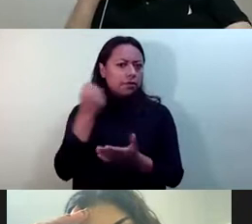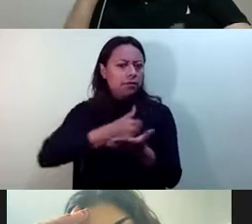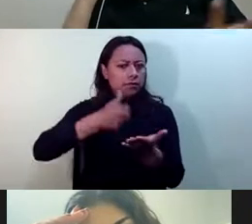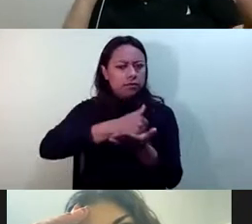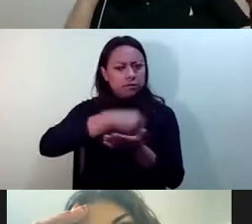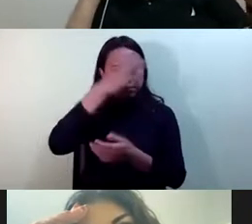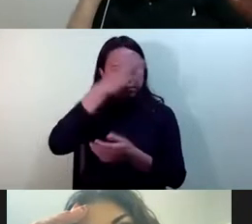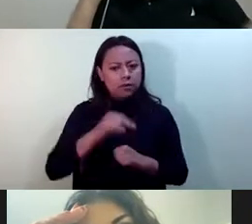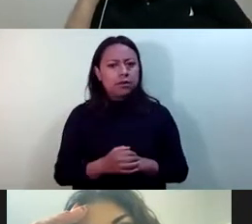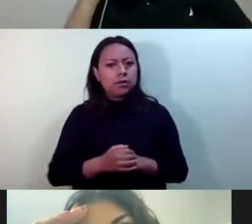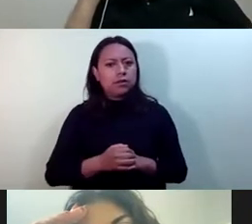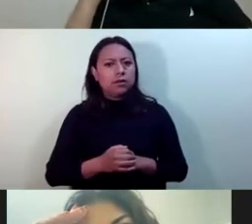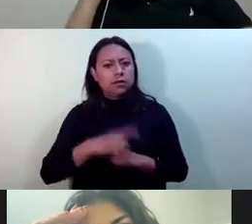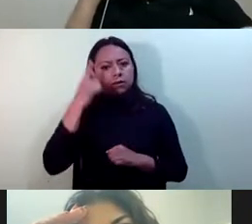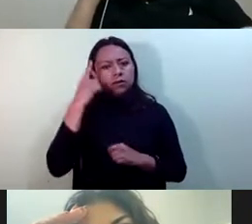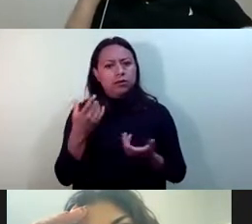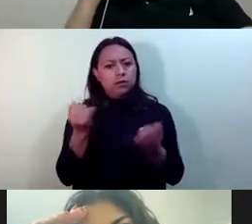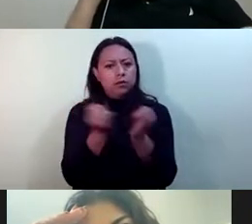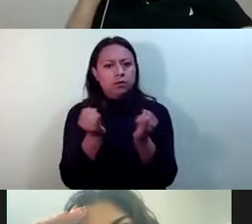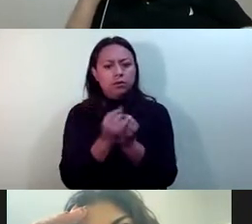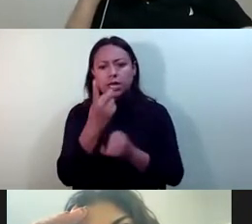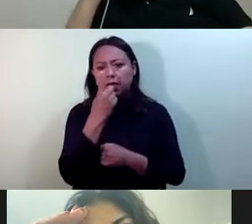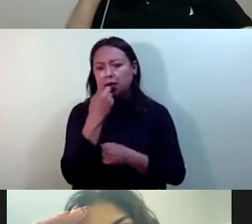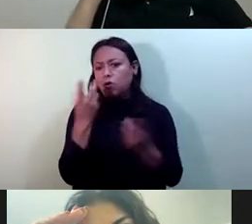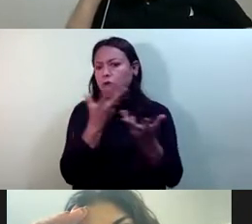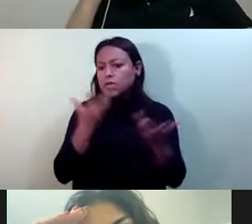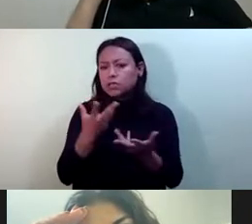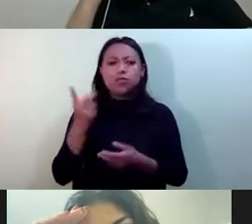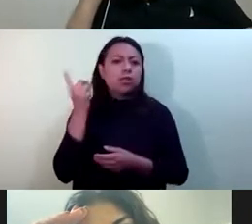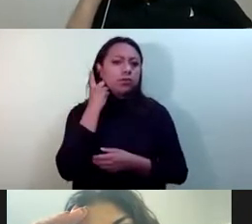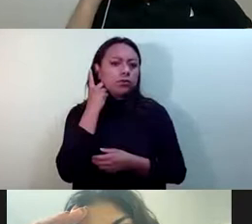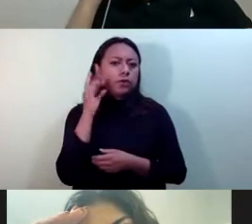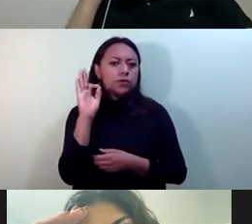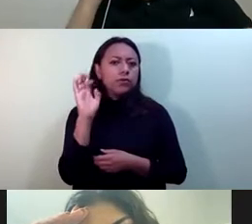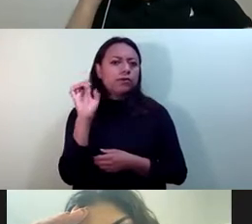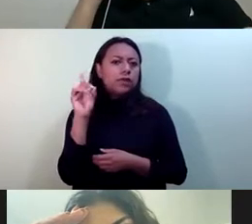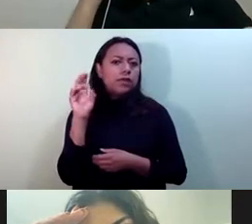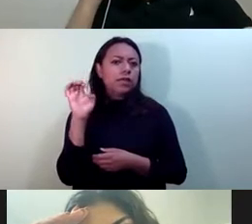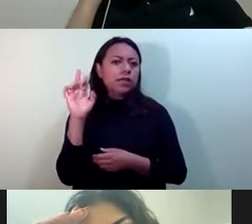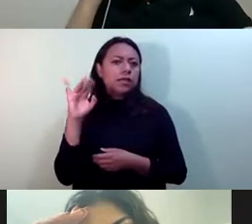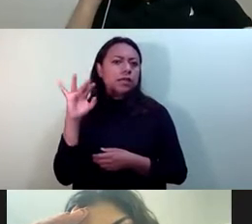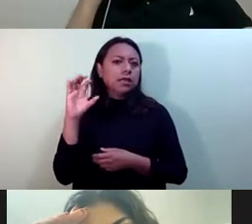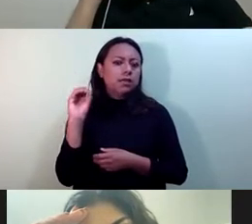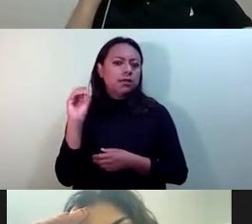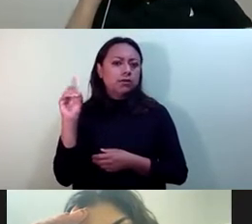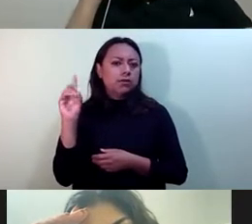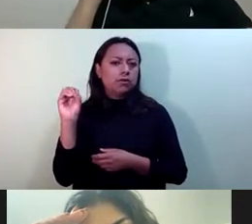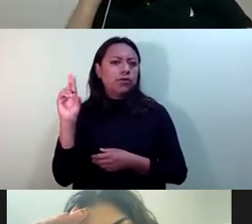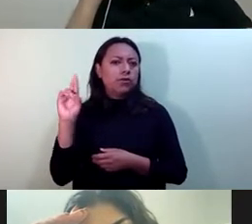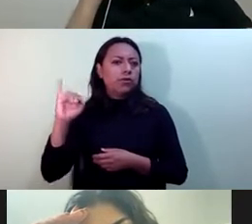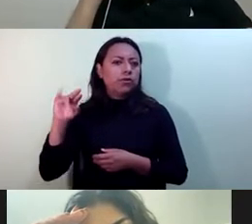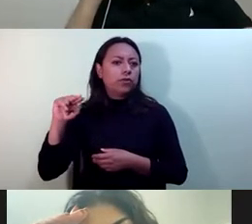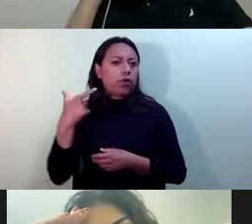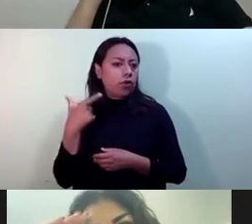lo ha mencionado el diputado Federico Doring? ¿En qué momento nosotros tendríamos que estar interviniendo? Estamos llevando a cabo